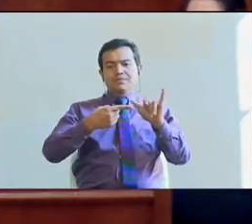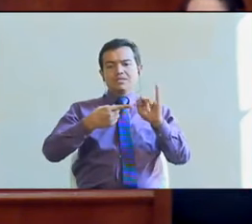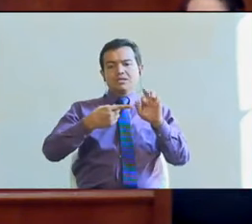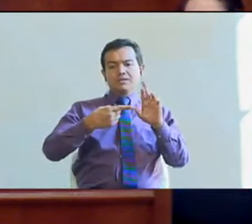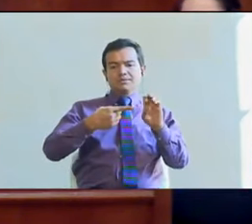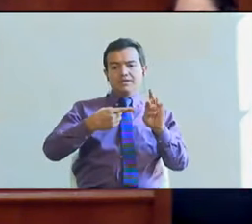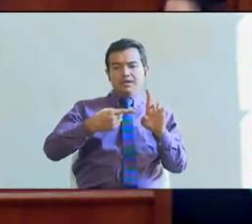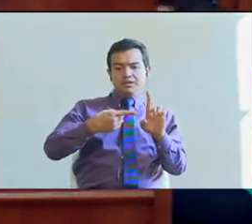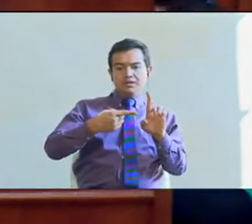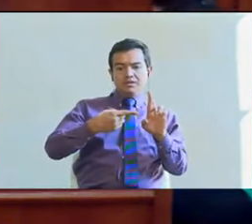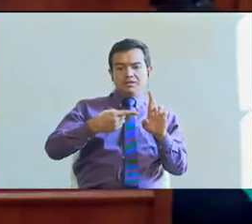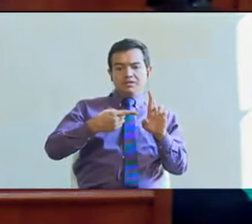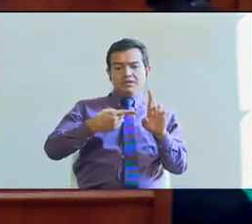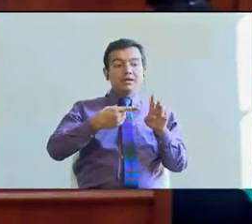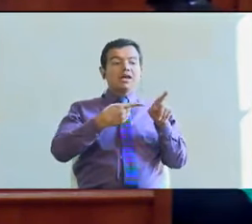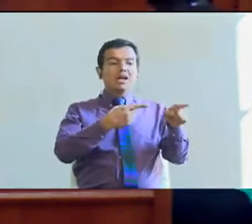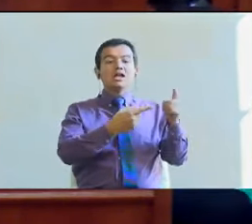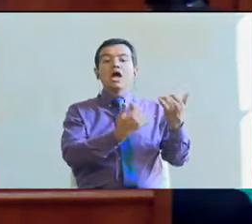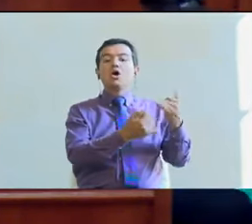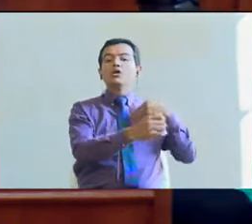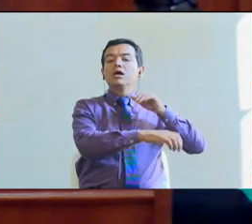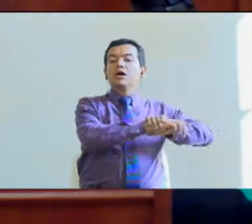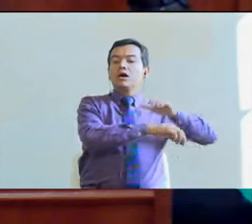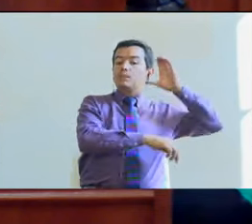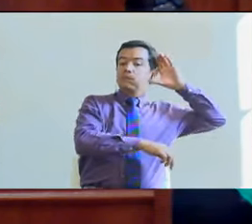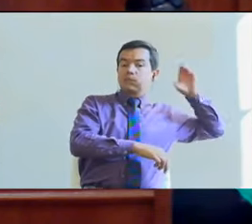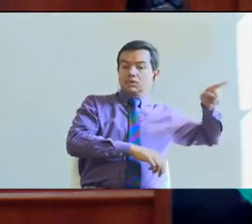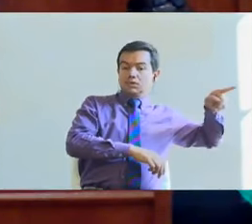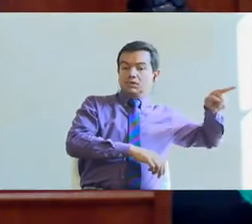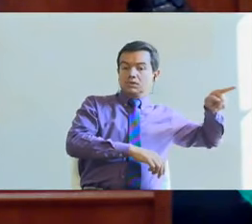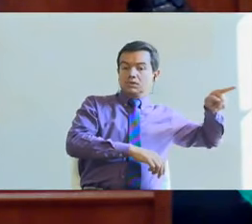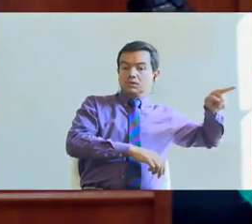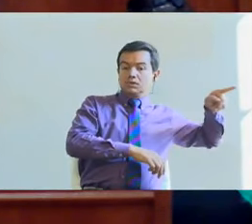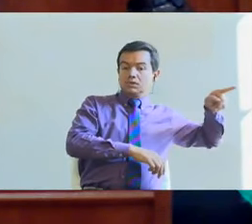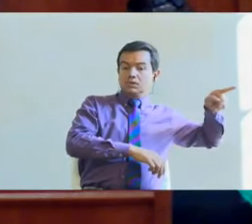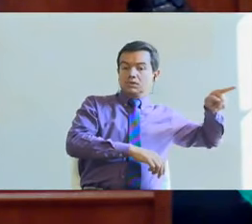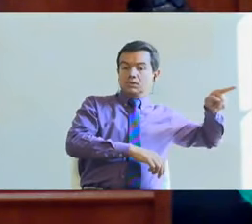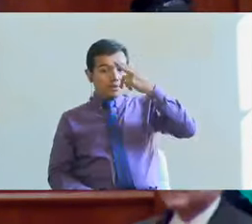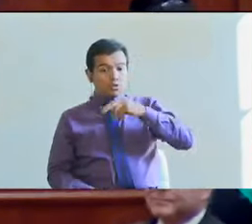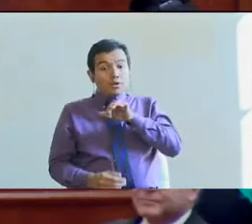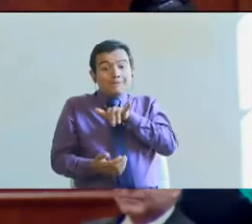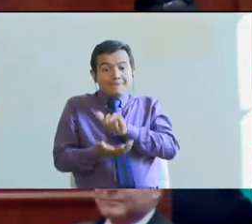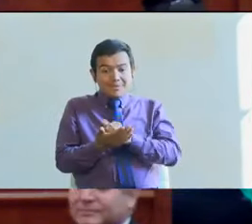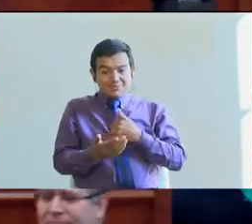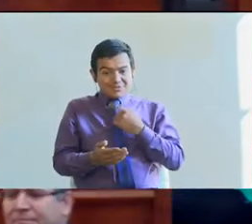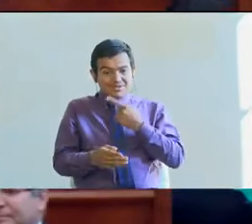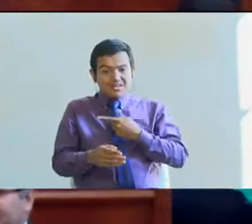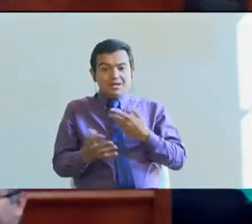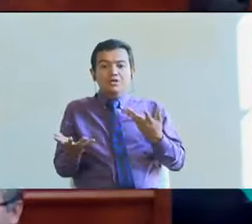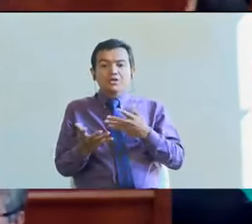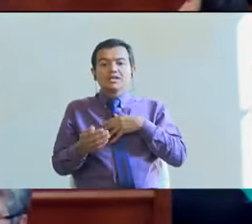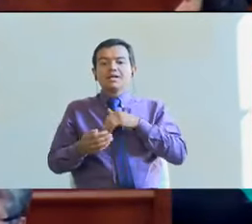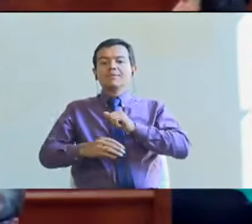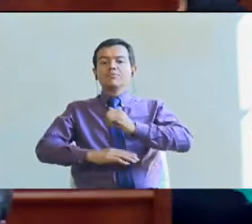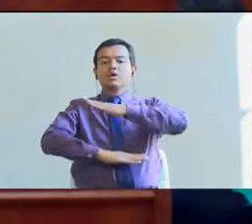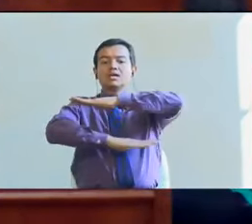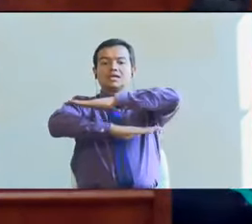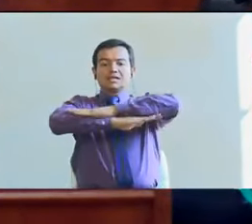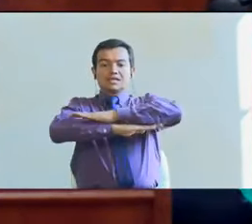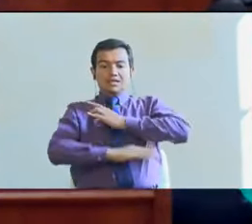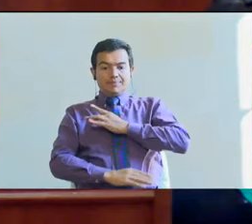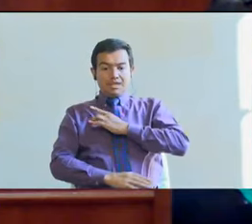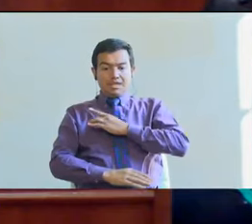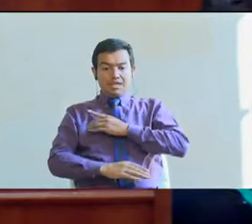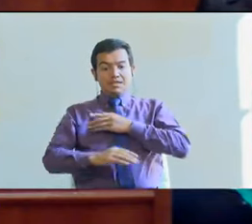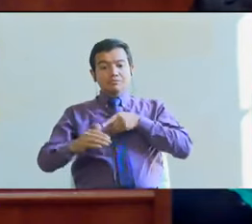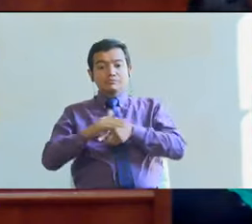otro diputado que también está detenido mi hijo se encuentra como ya lo explicaron recluido en la embajada de chile